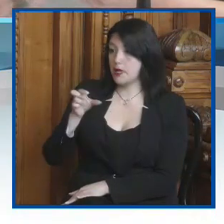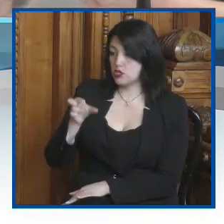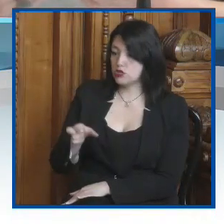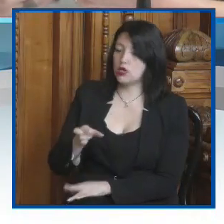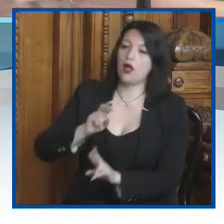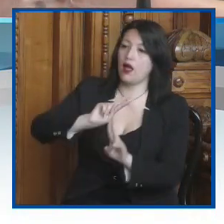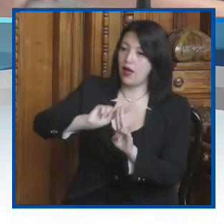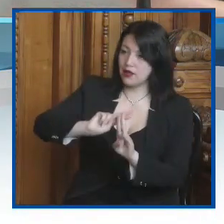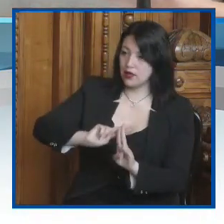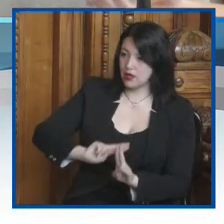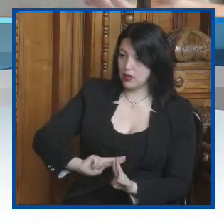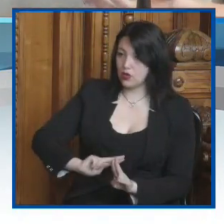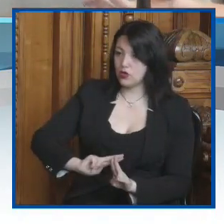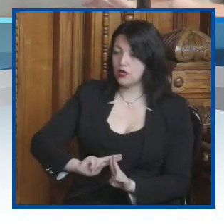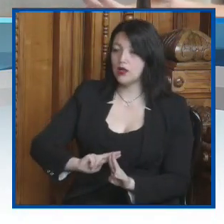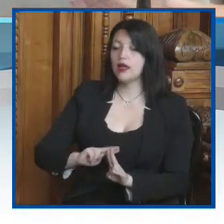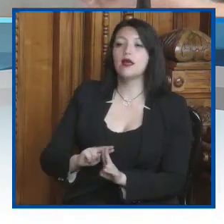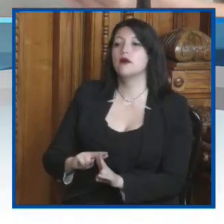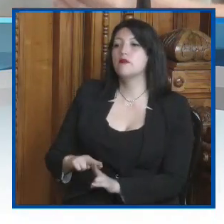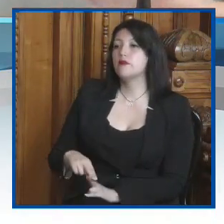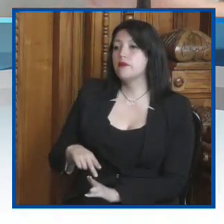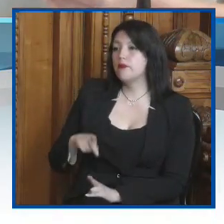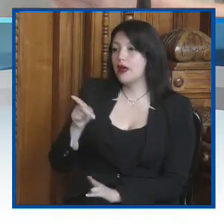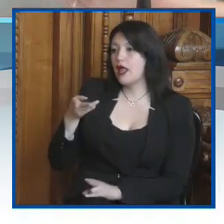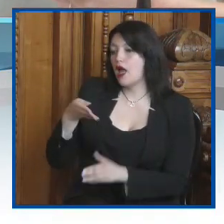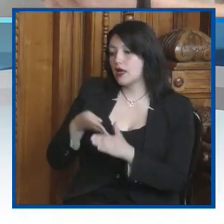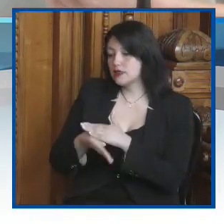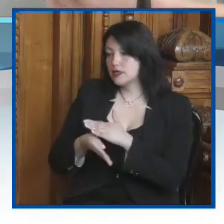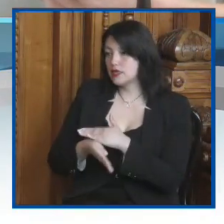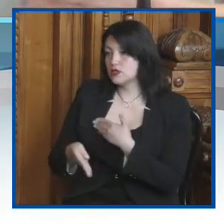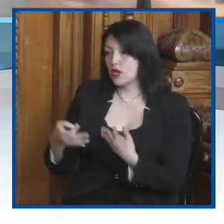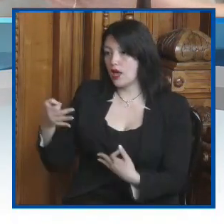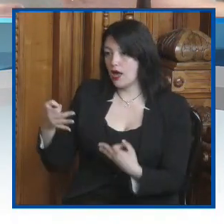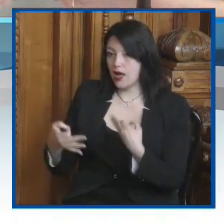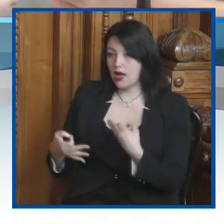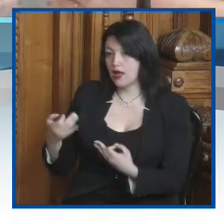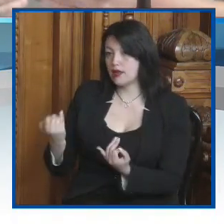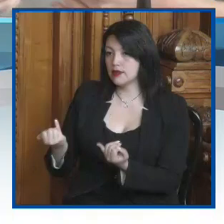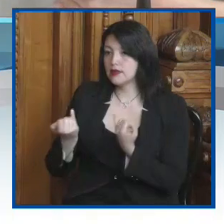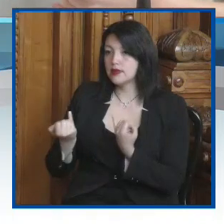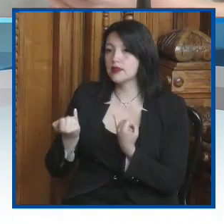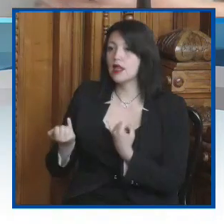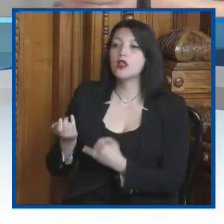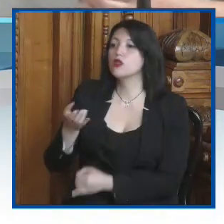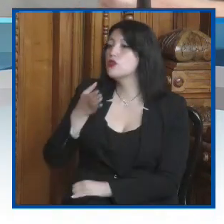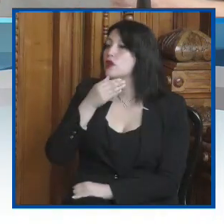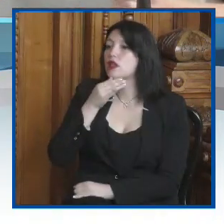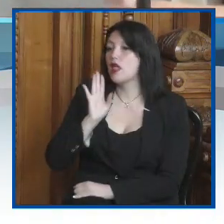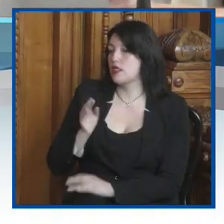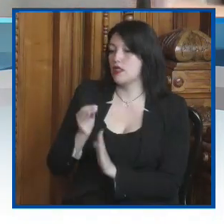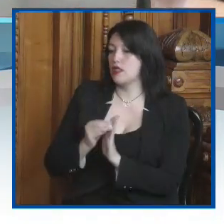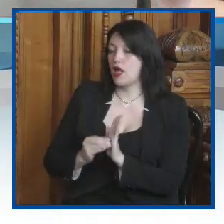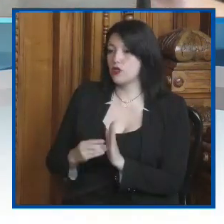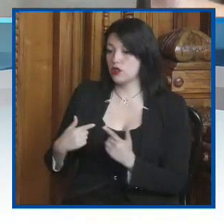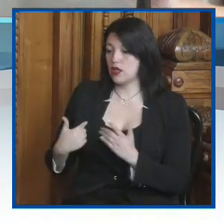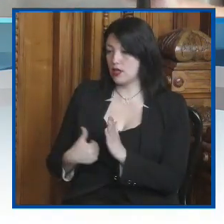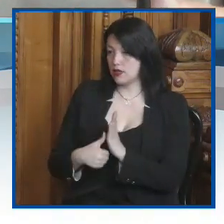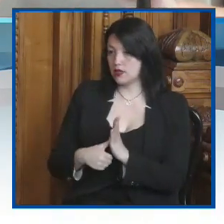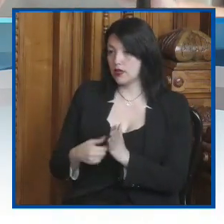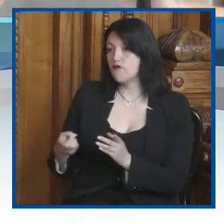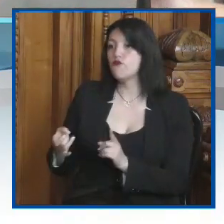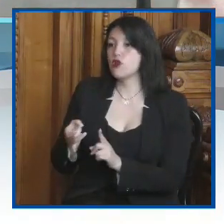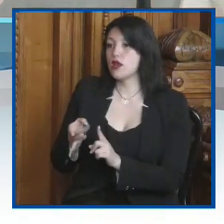allá de generar la posibilidad del acceso a la información de las resoluciones, no brindar datos personales que vulneren la privacidad de la